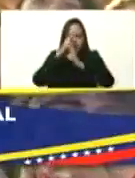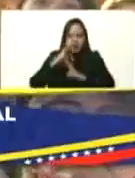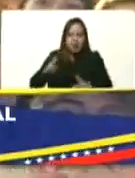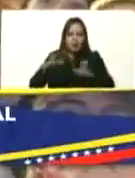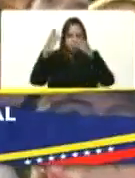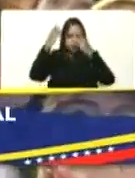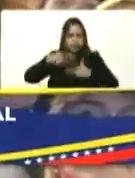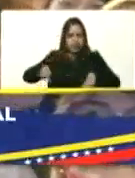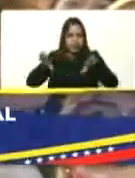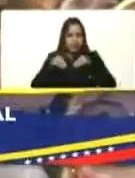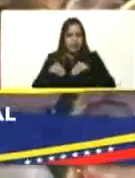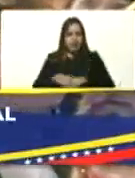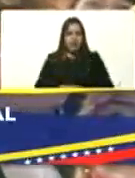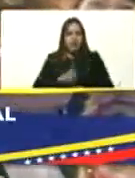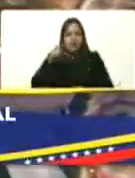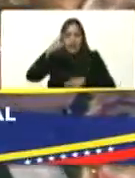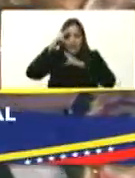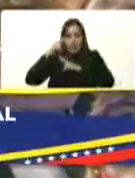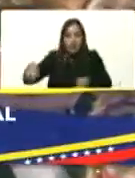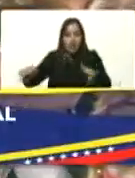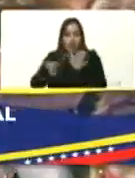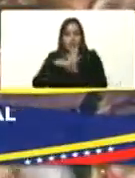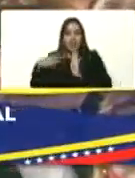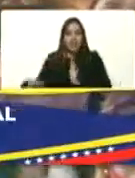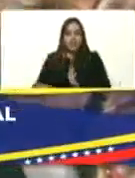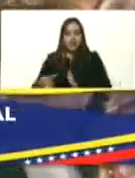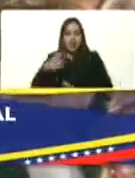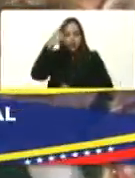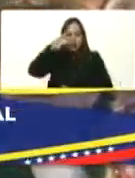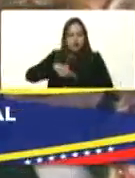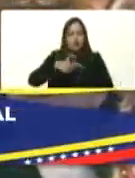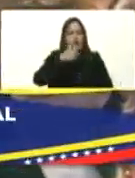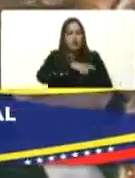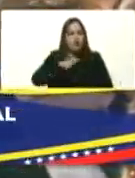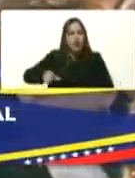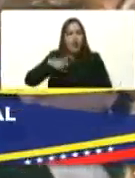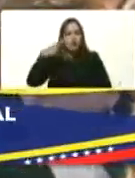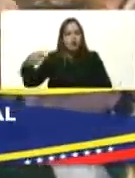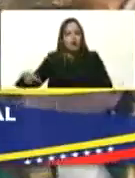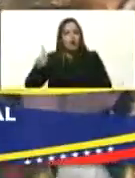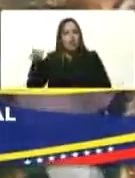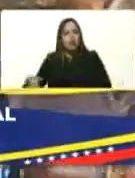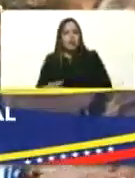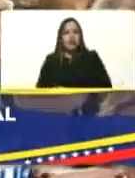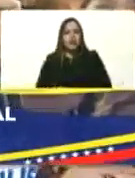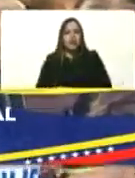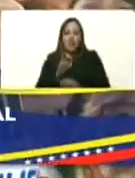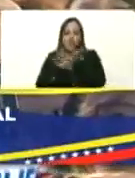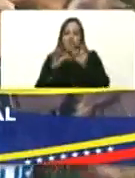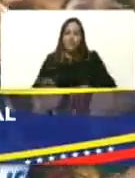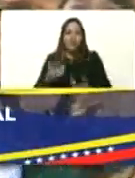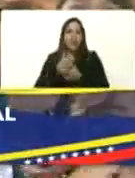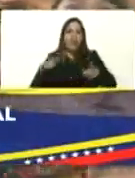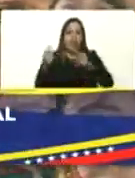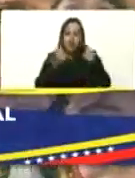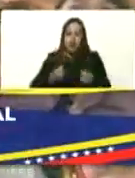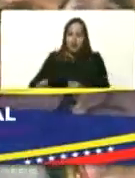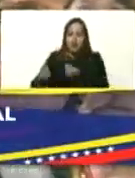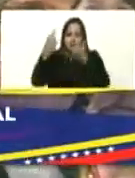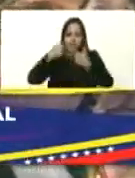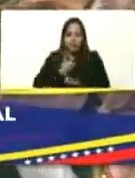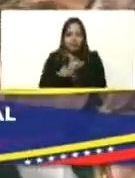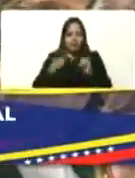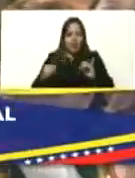reconocimiento, el respeto para los derechos civiles y políticos, pero también para el ejercicio económico soberano y autónomo. Decía